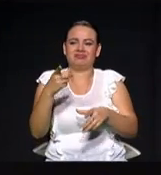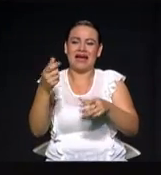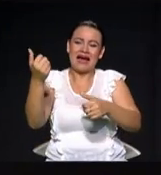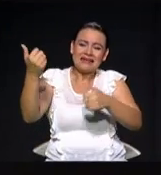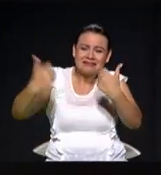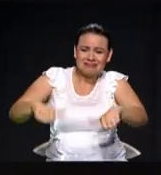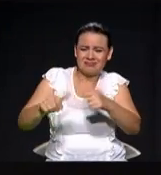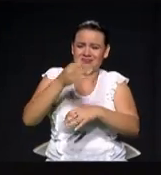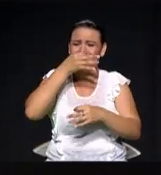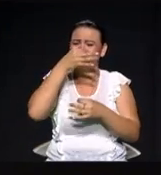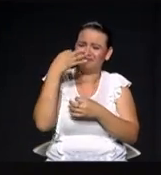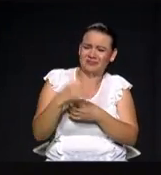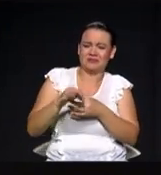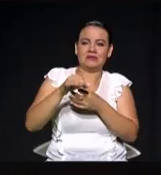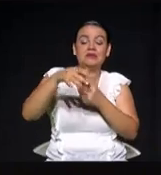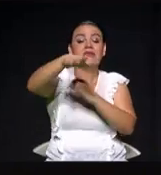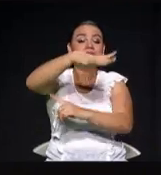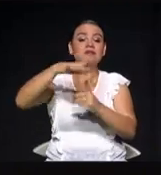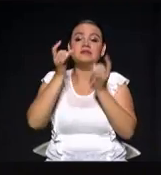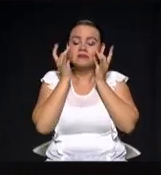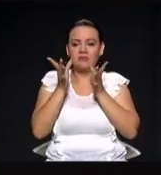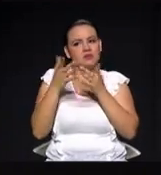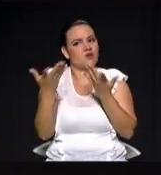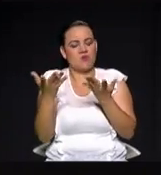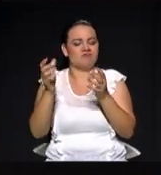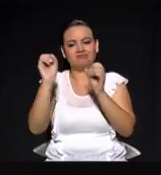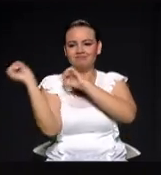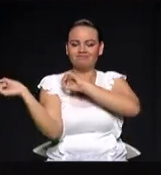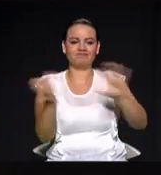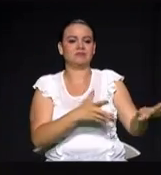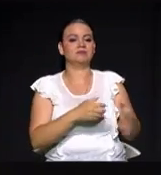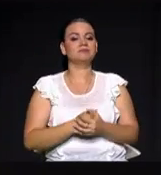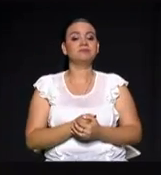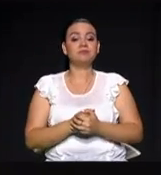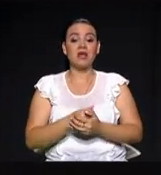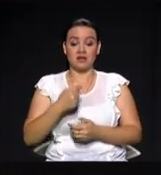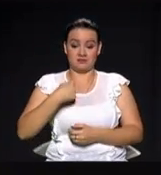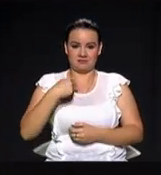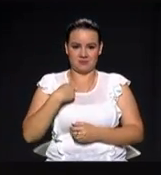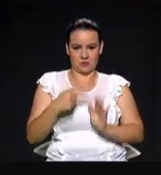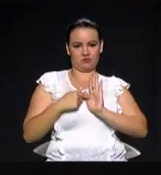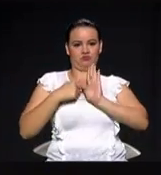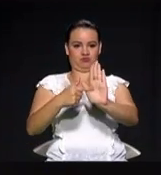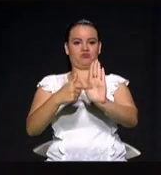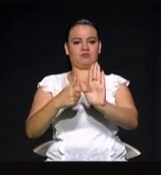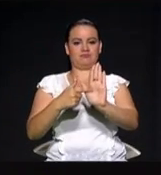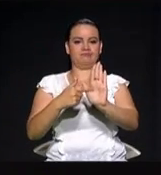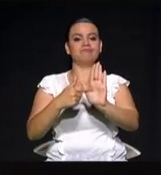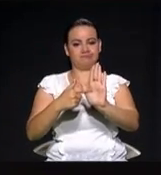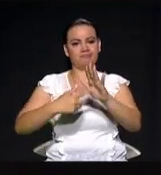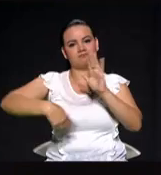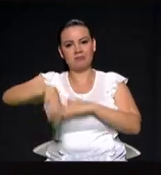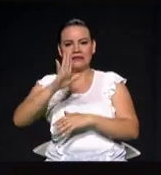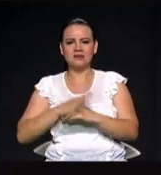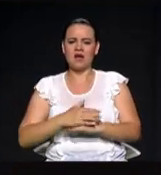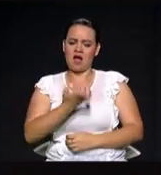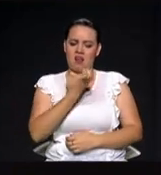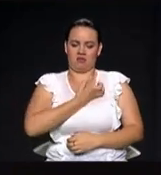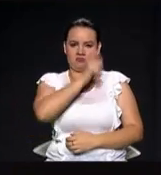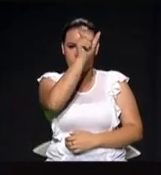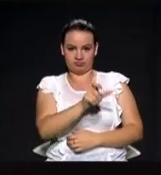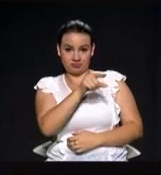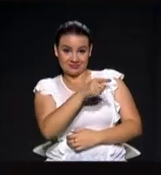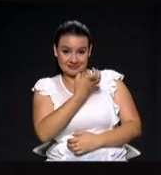buscar como los financiamos y muy importante liderar con el ejemplo el alcalde de medellín tiene que tomar decisiones una que los